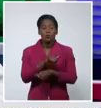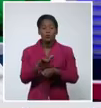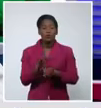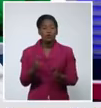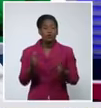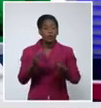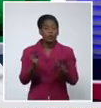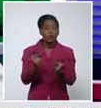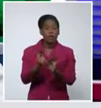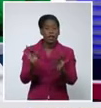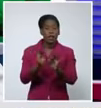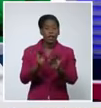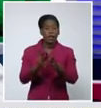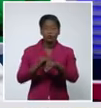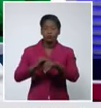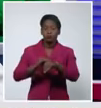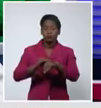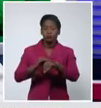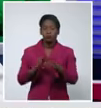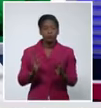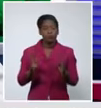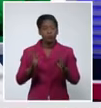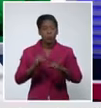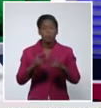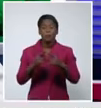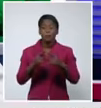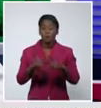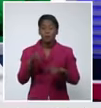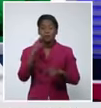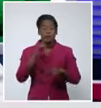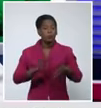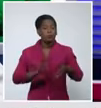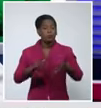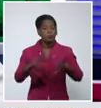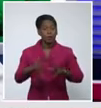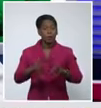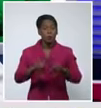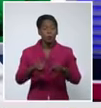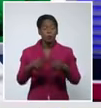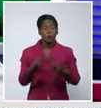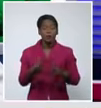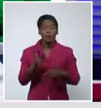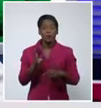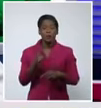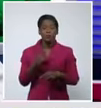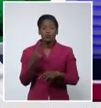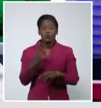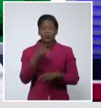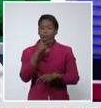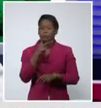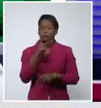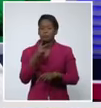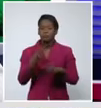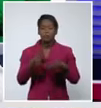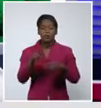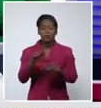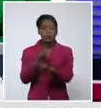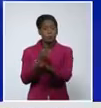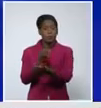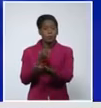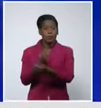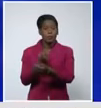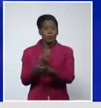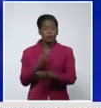de hoy y presentar algunas complicaciones en su evolución, pues tiene mucho riesgo para la vida de las